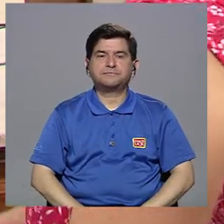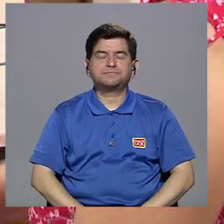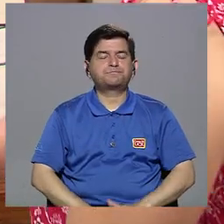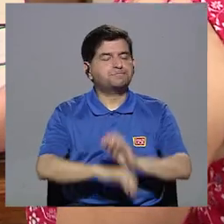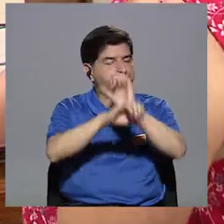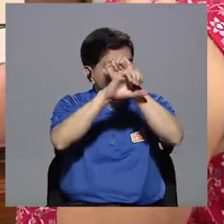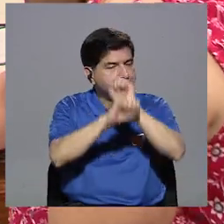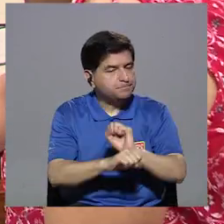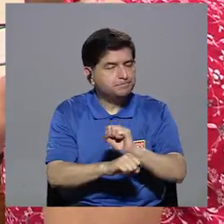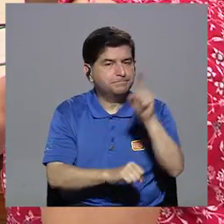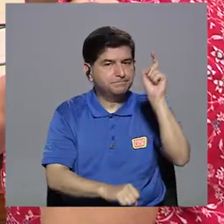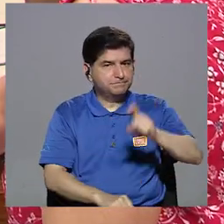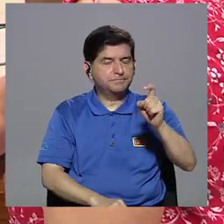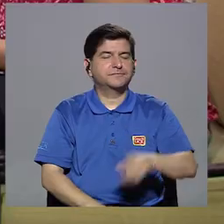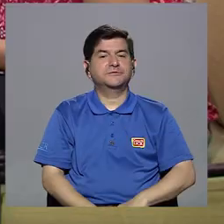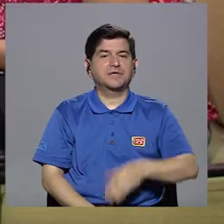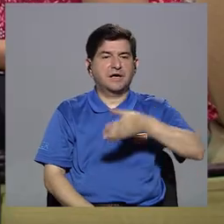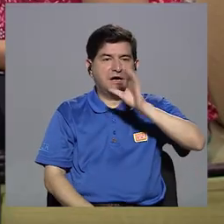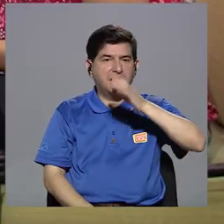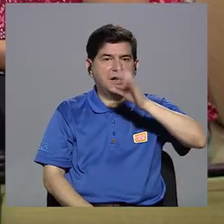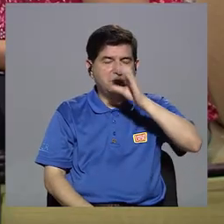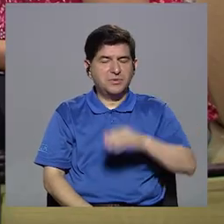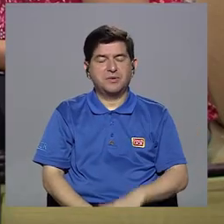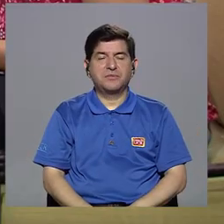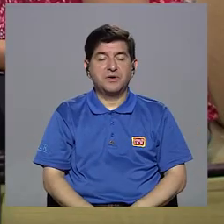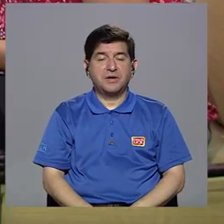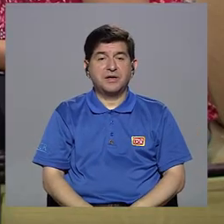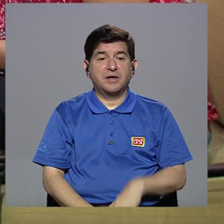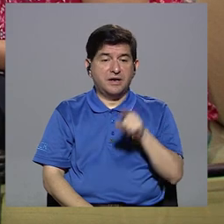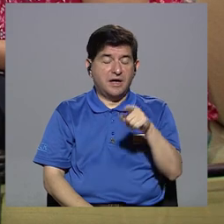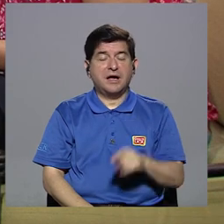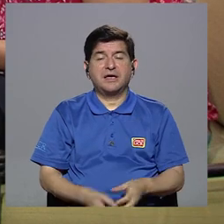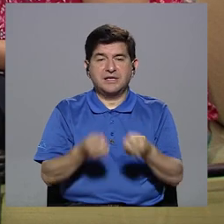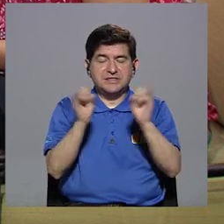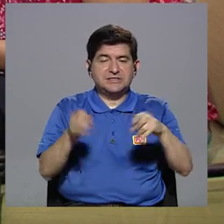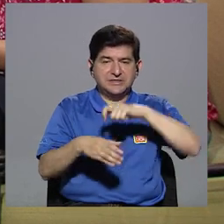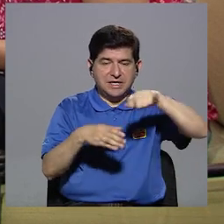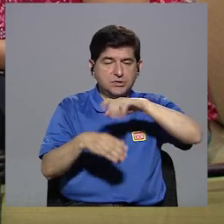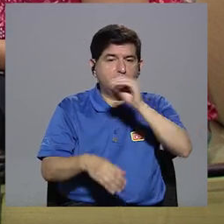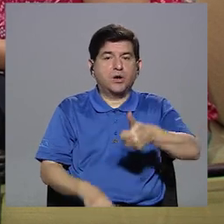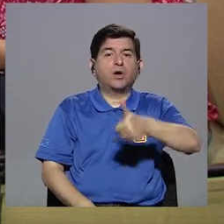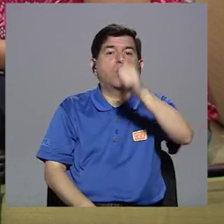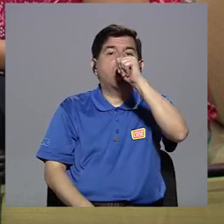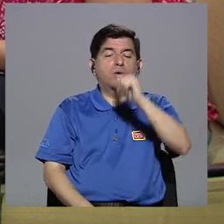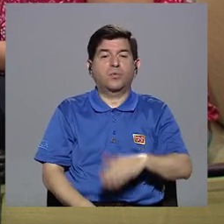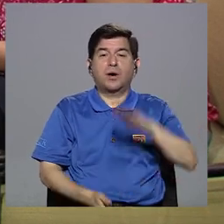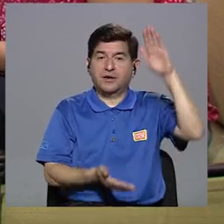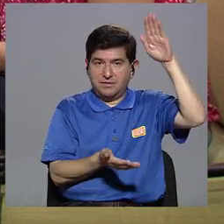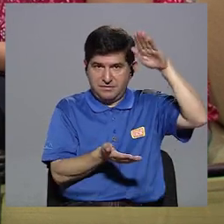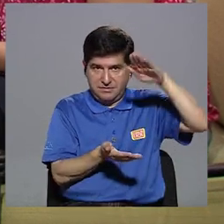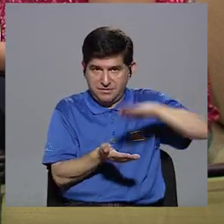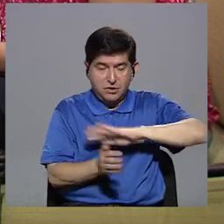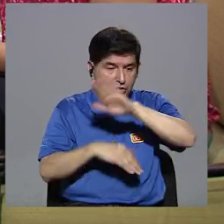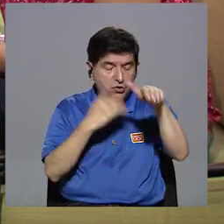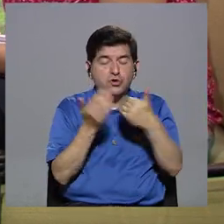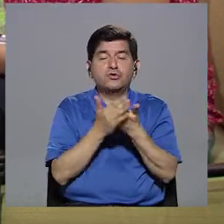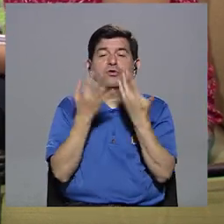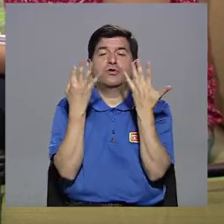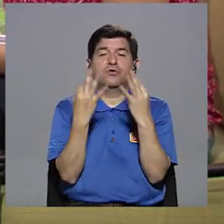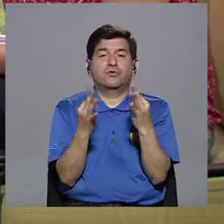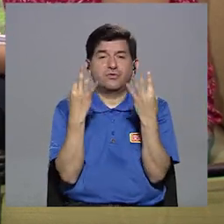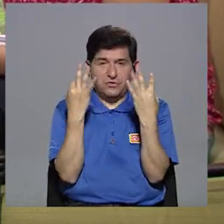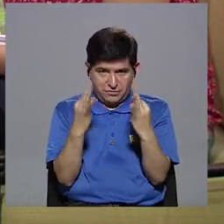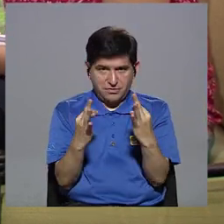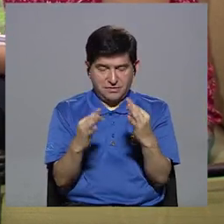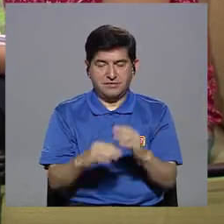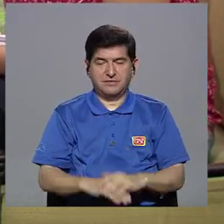acostumbrarnos a beber bebidas dietéticas o agua y reducir todo lo que